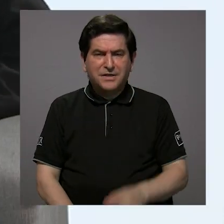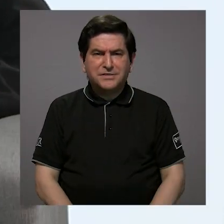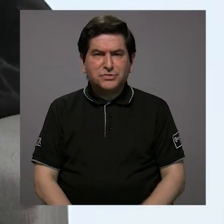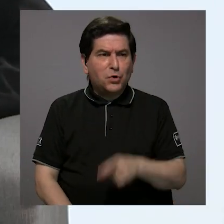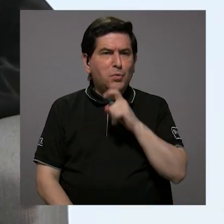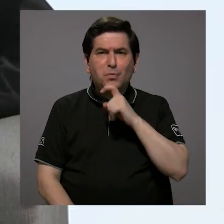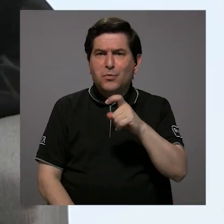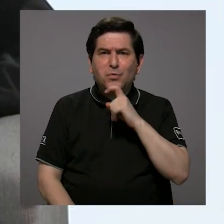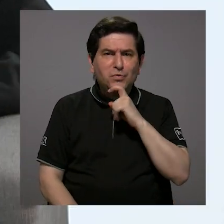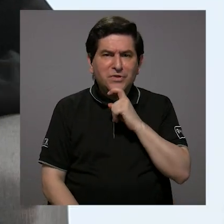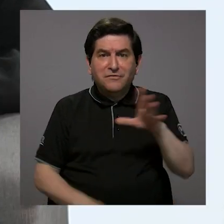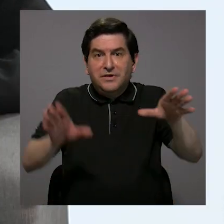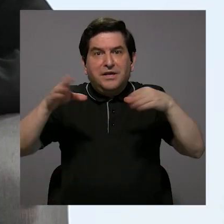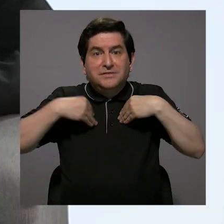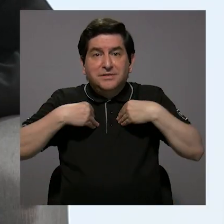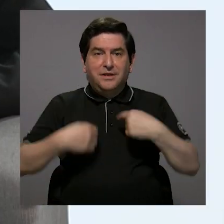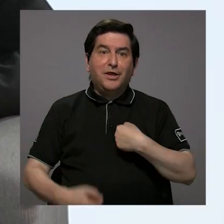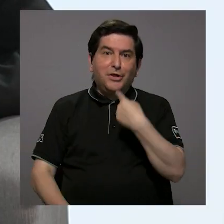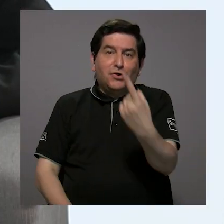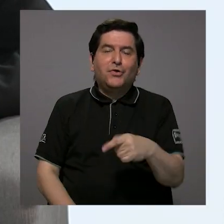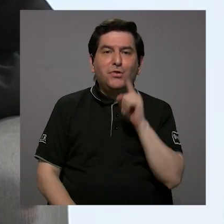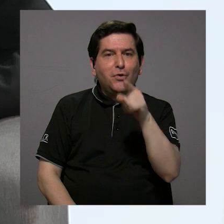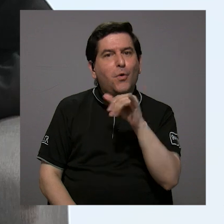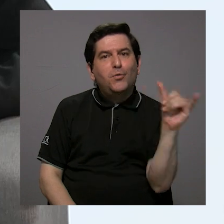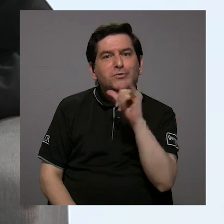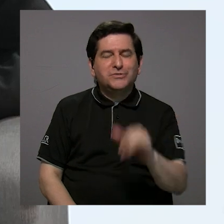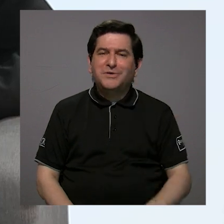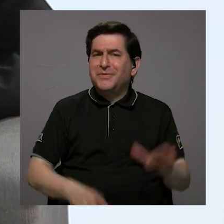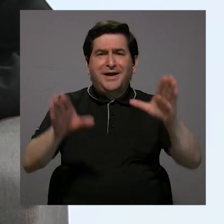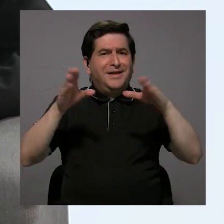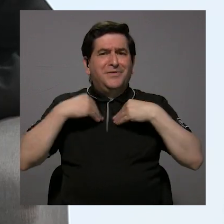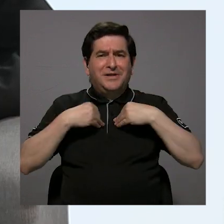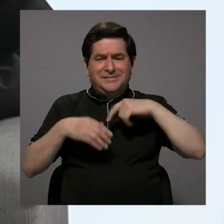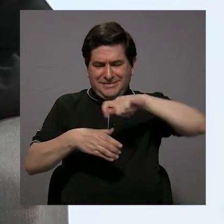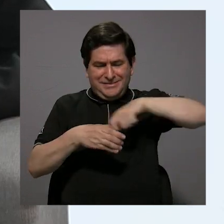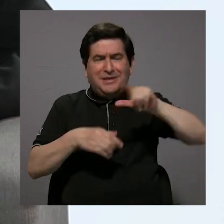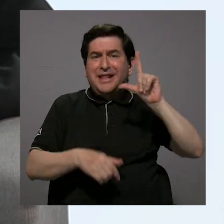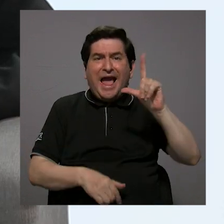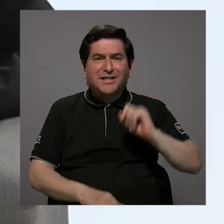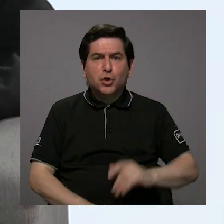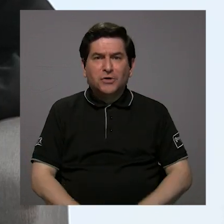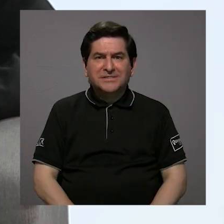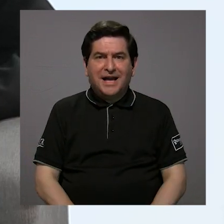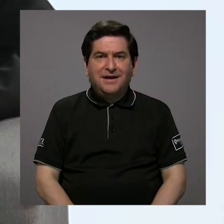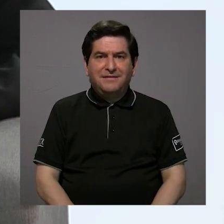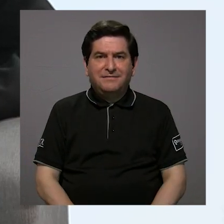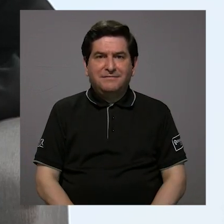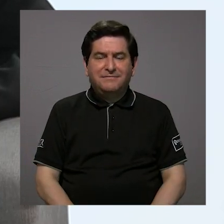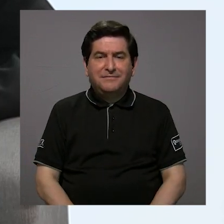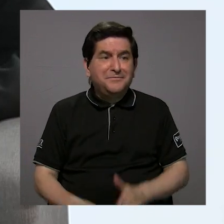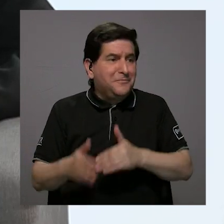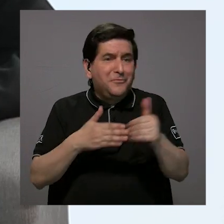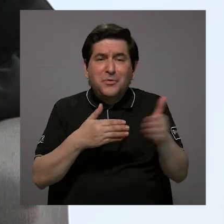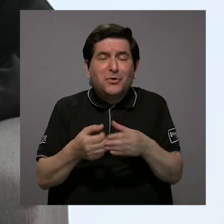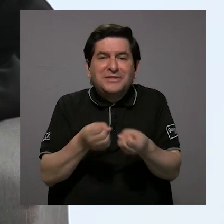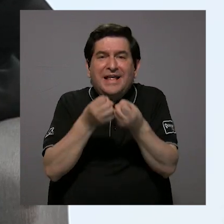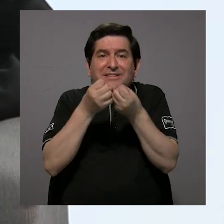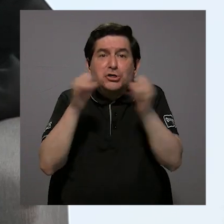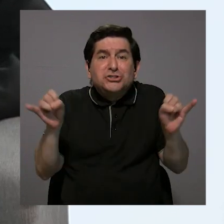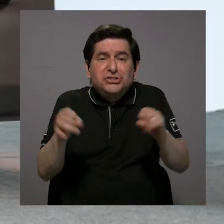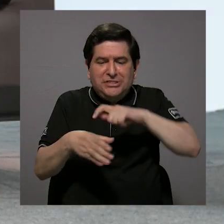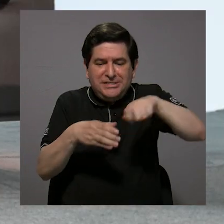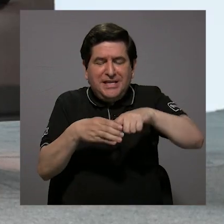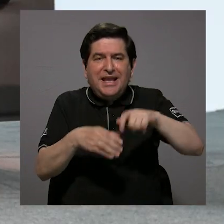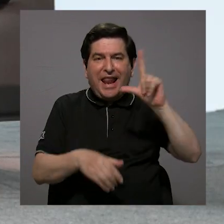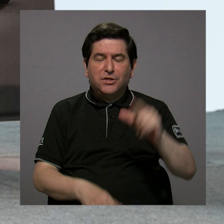Eso cuesta asimilarlo. Y lo digo porque, bueno, usted también es intolerante a la lactosa. Así es, ¿verdad? Aunque sea sin